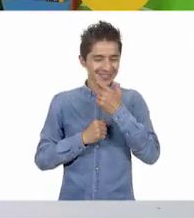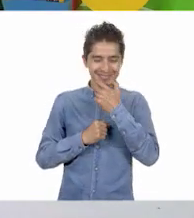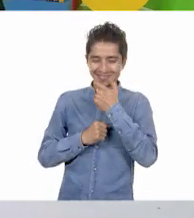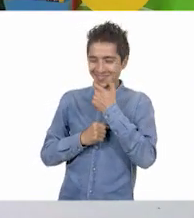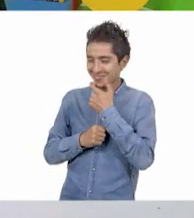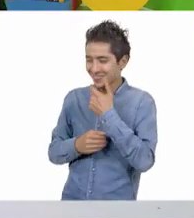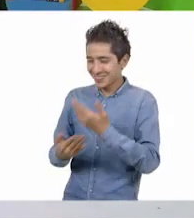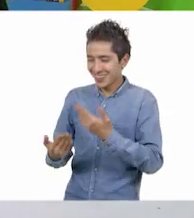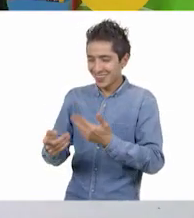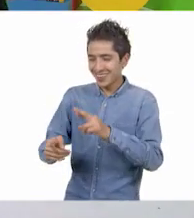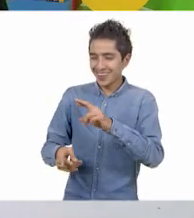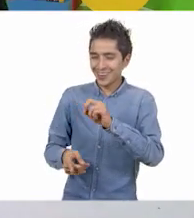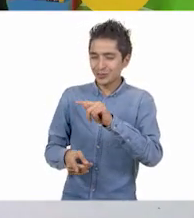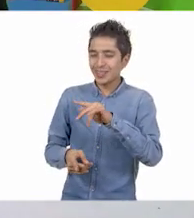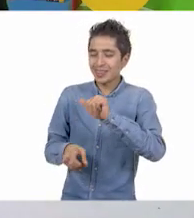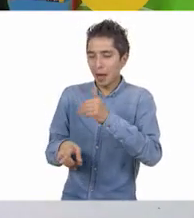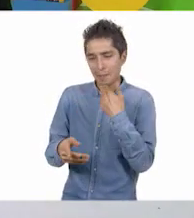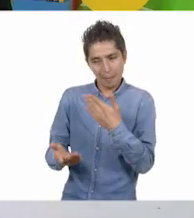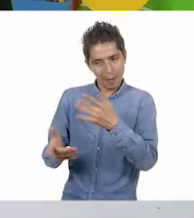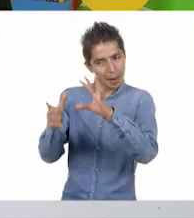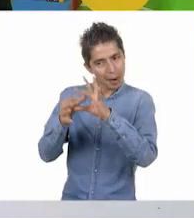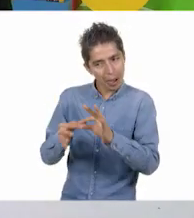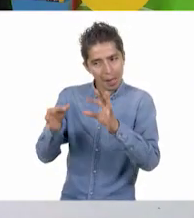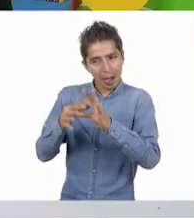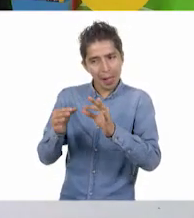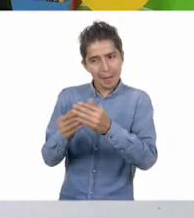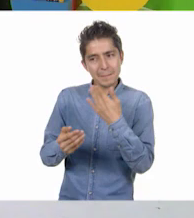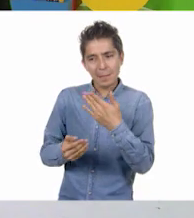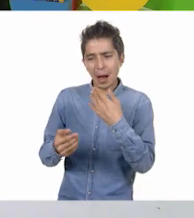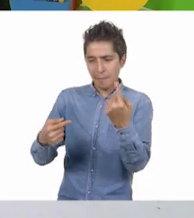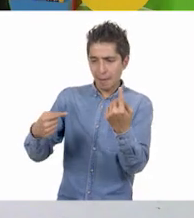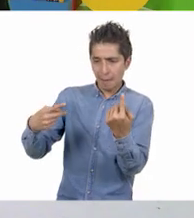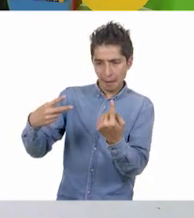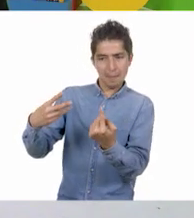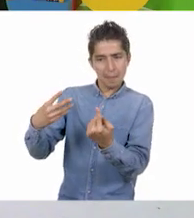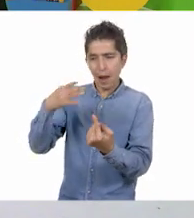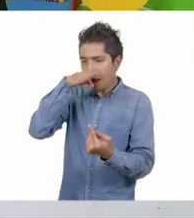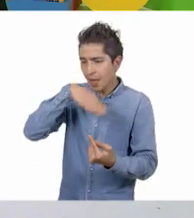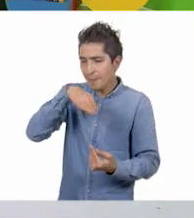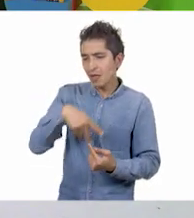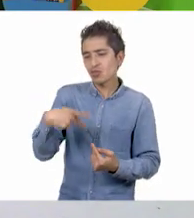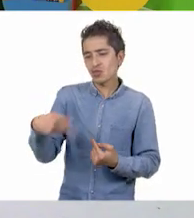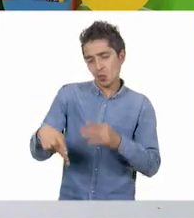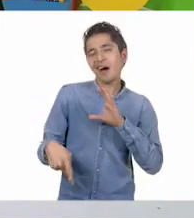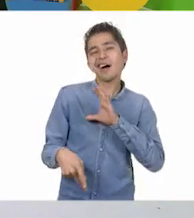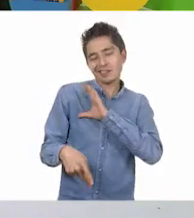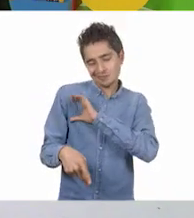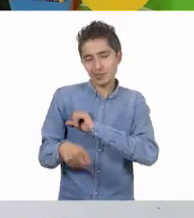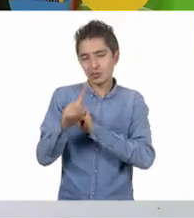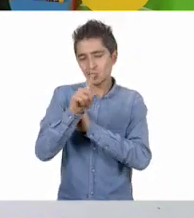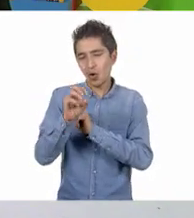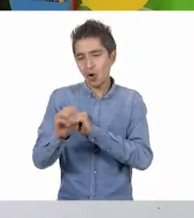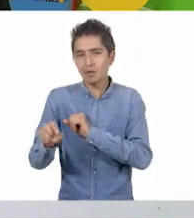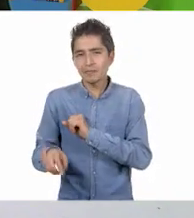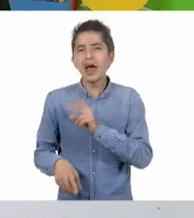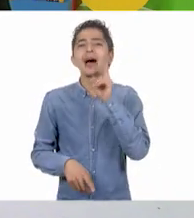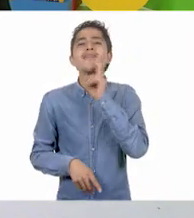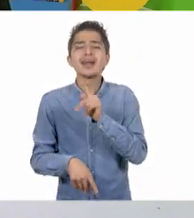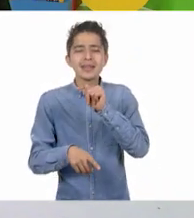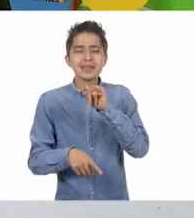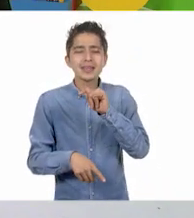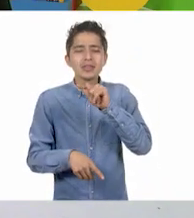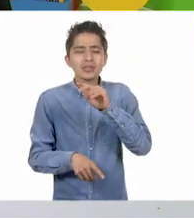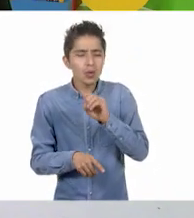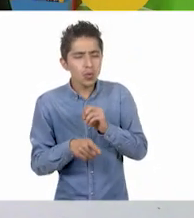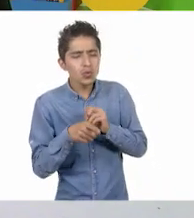¡Excelente, Rosita! Logras explicar muy bien las razones por las que el elefante es tu animal favorito del zoológico. A ver, ¿y tú, Tito?